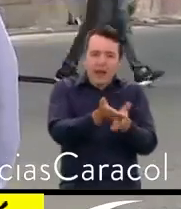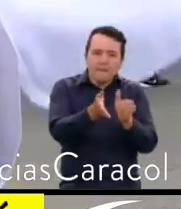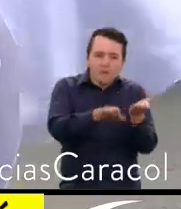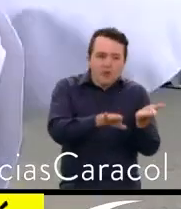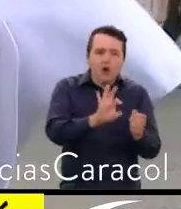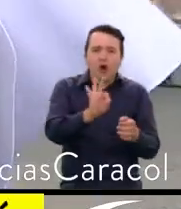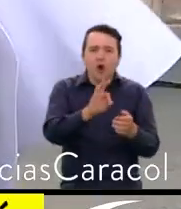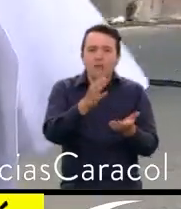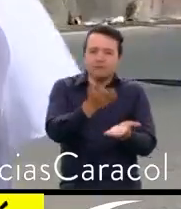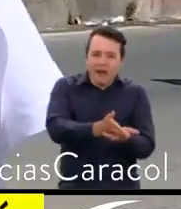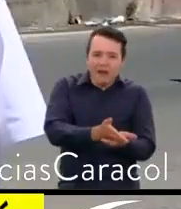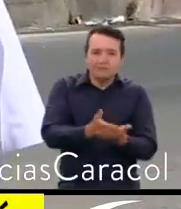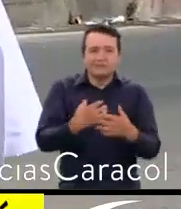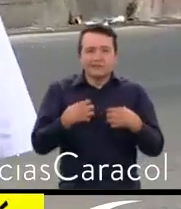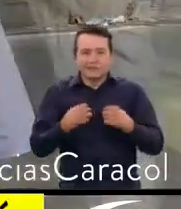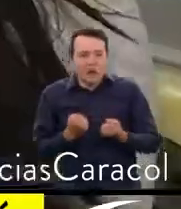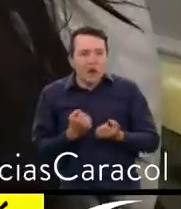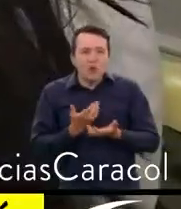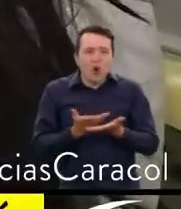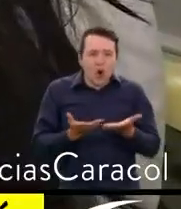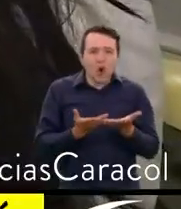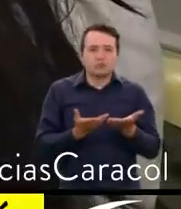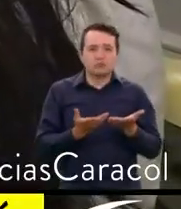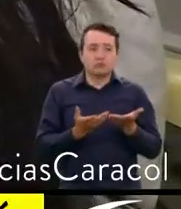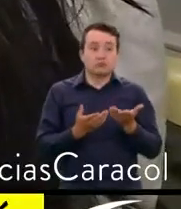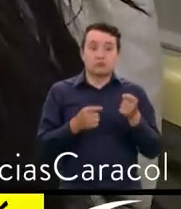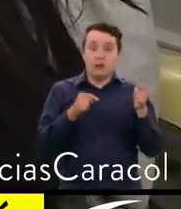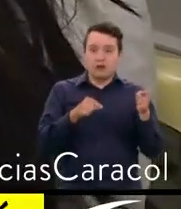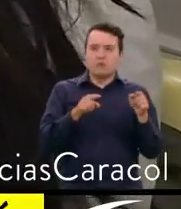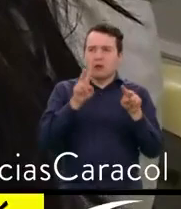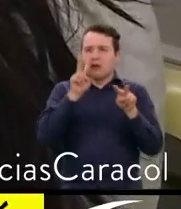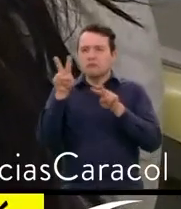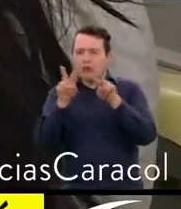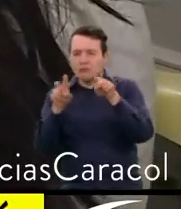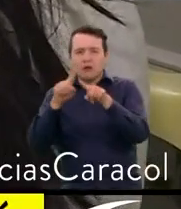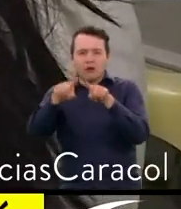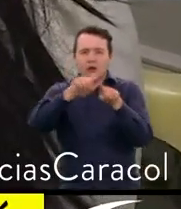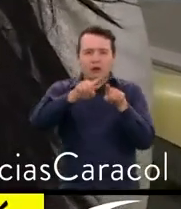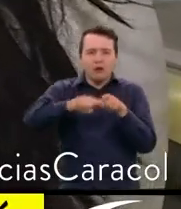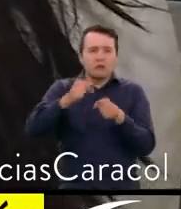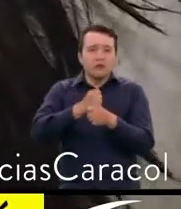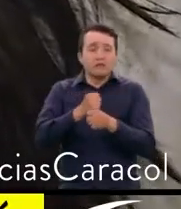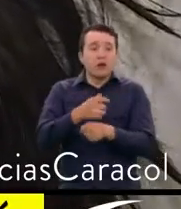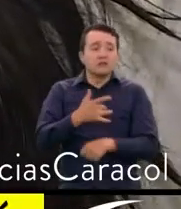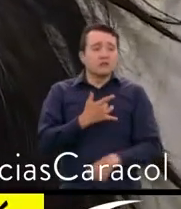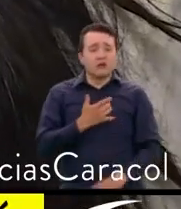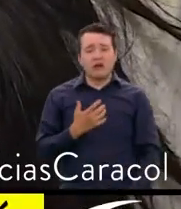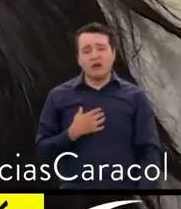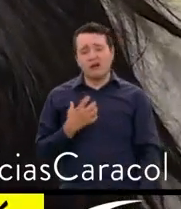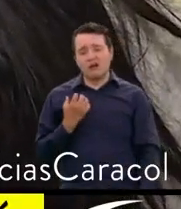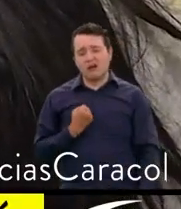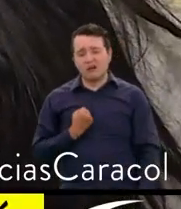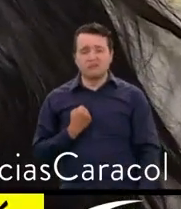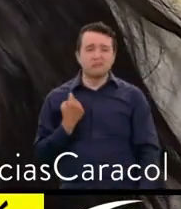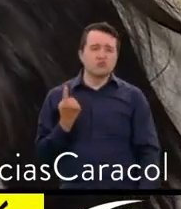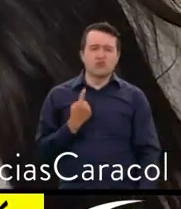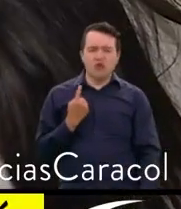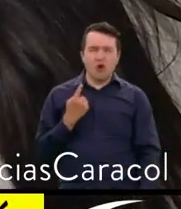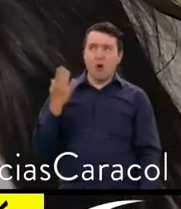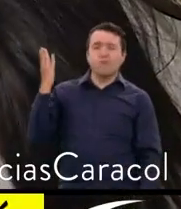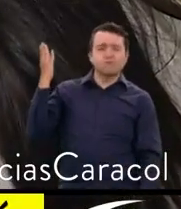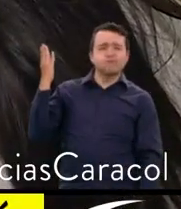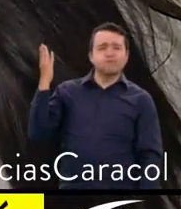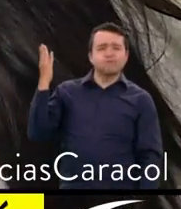otros departamentos que uno mira el trabajo que no se sientan solo dios siempre está con nosotros